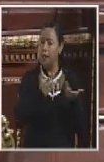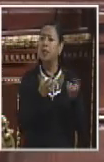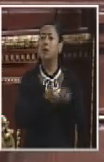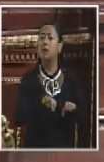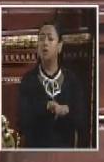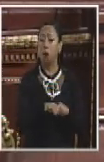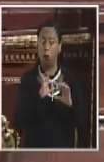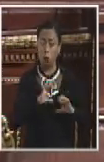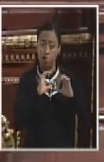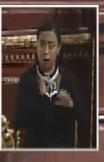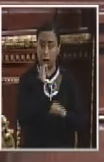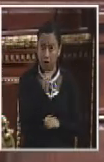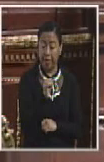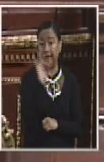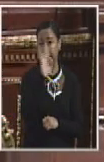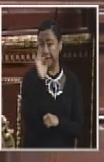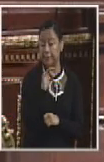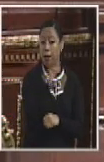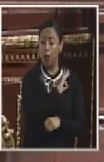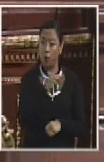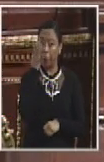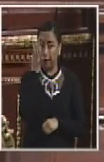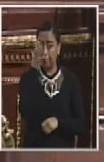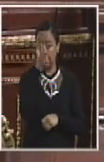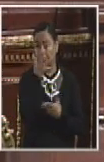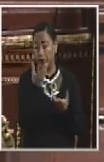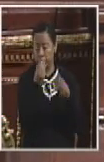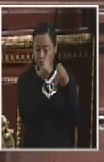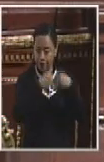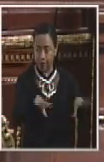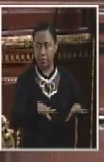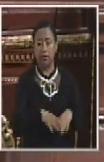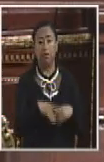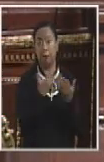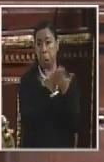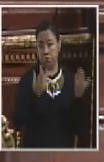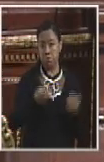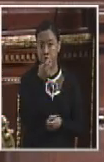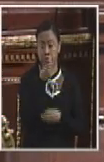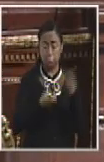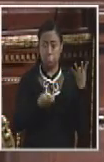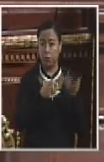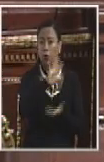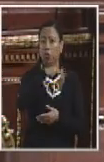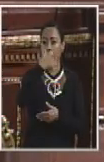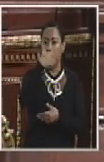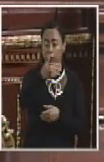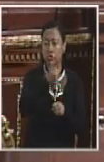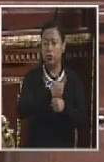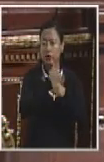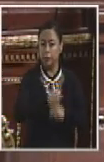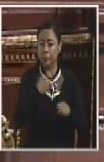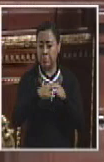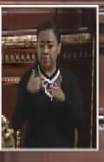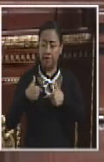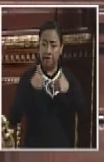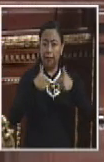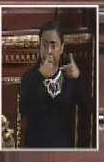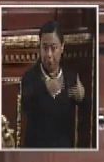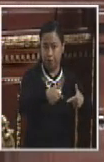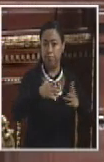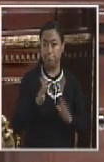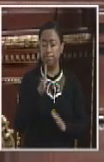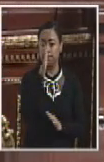corre el riesgo de perderlos e inevitablemente las consecuencias las sufrirán las generaciones futuras. Por ello, debe